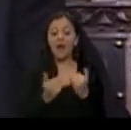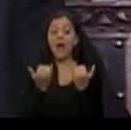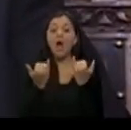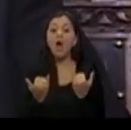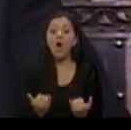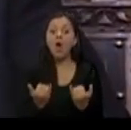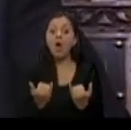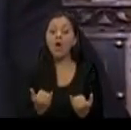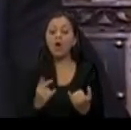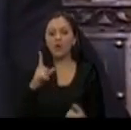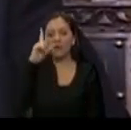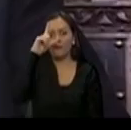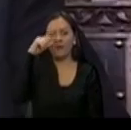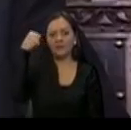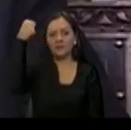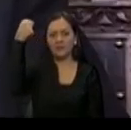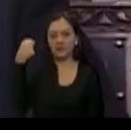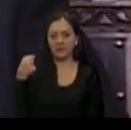de Francisco.